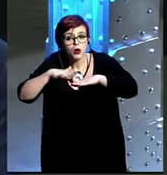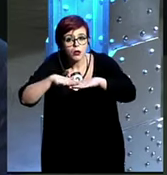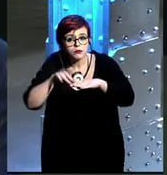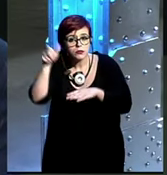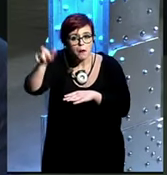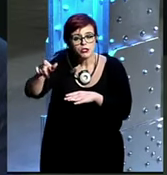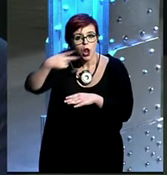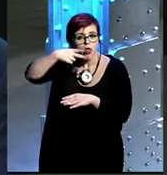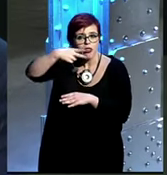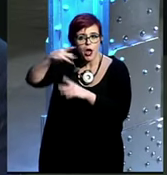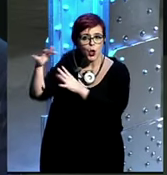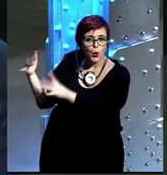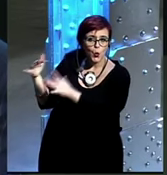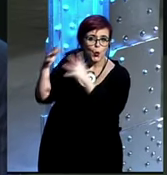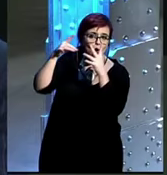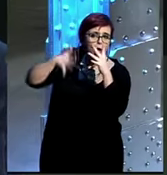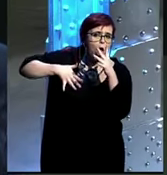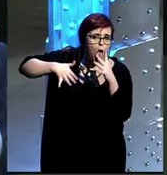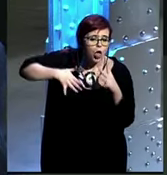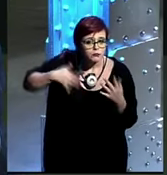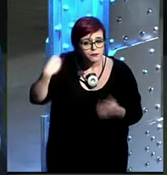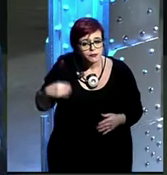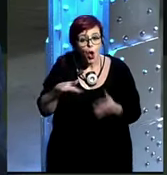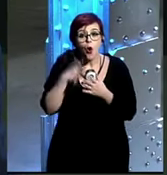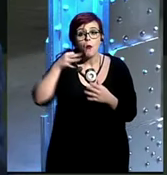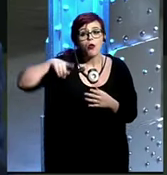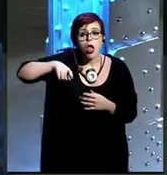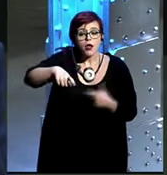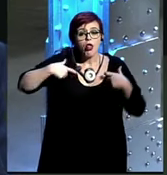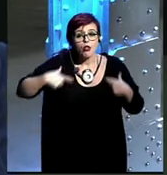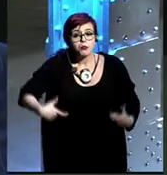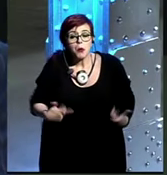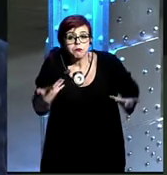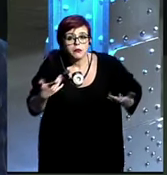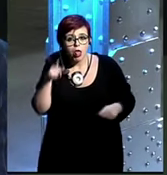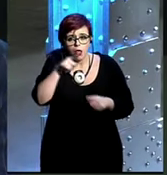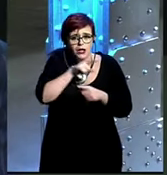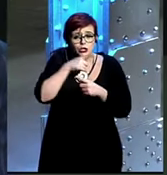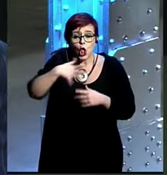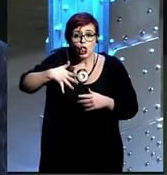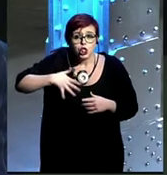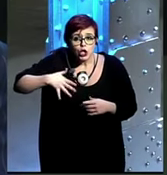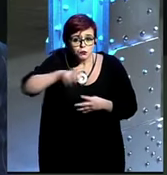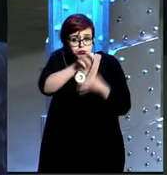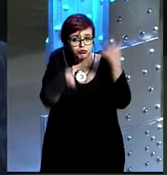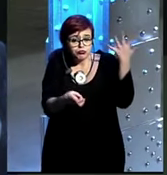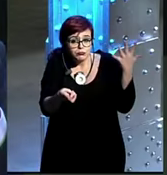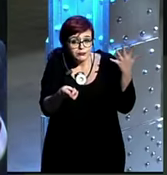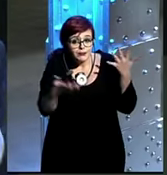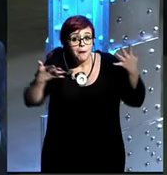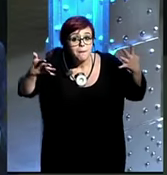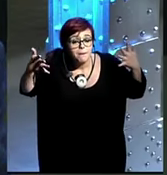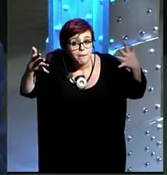lado se está fumando un cigarro, puedes estar tosiendo porque tienes cáncer de pulmón. Hay cientos de razones por las cuales quizás estés tosiendo. Y de la